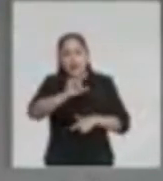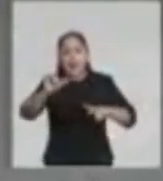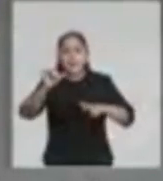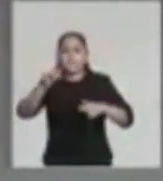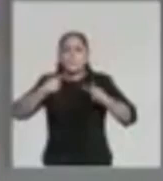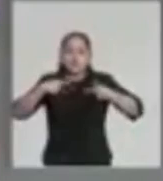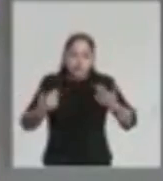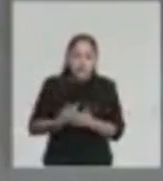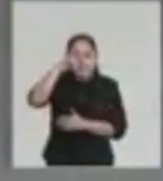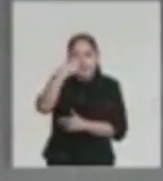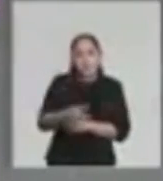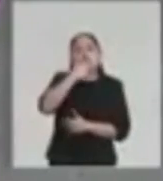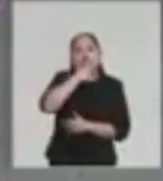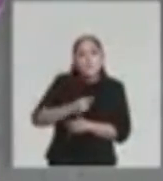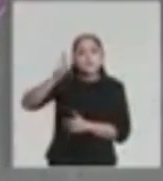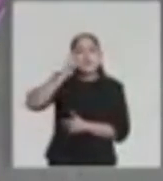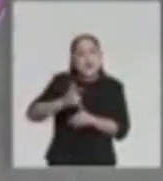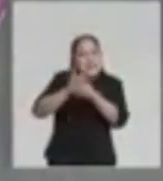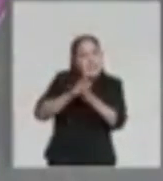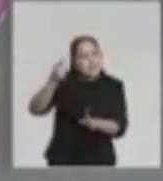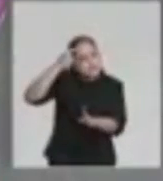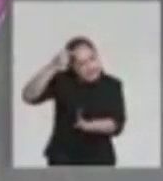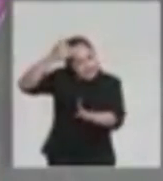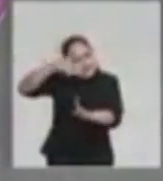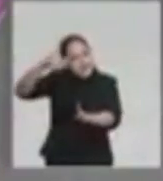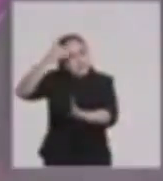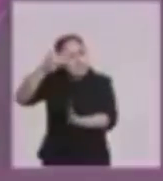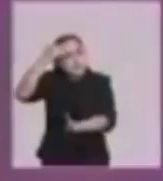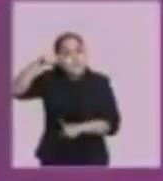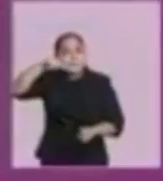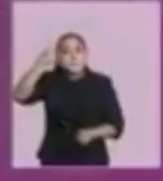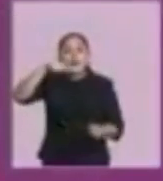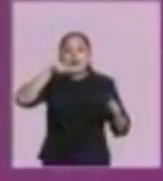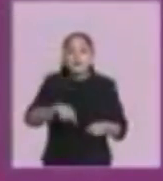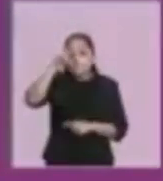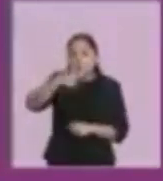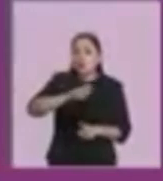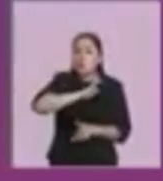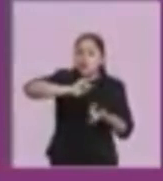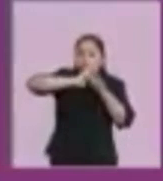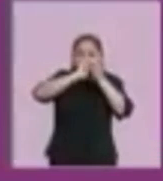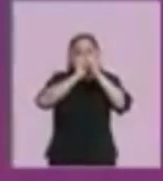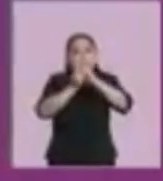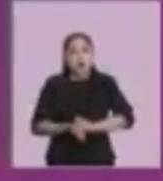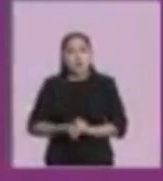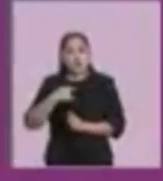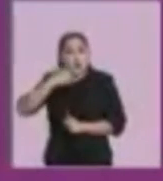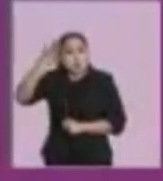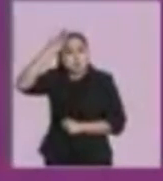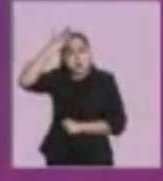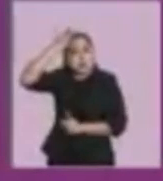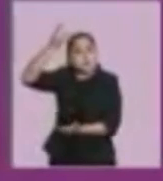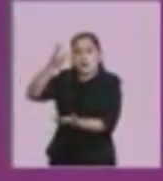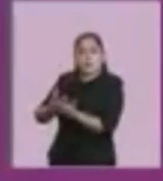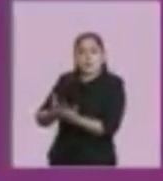hombres, mujeres, libres, conscientes, para transformar a México. Soy el dirigente